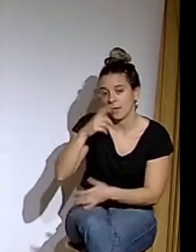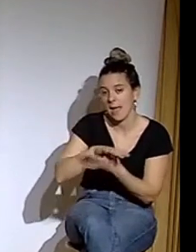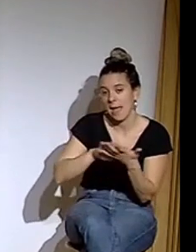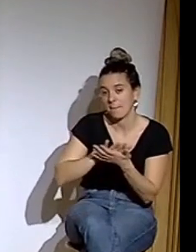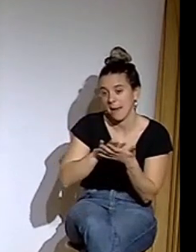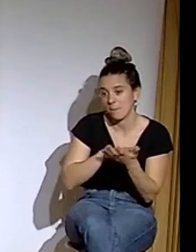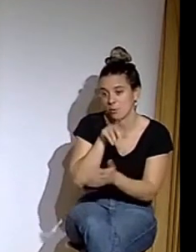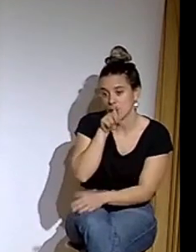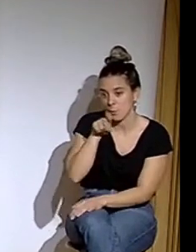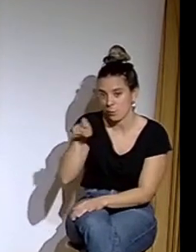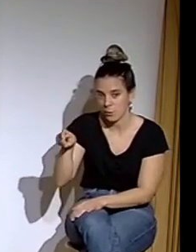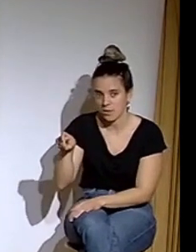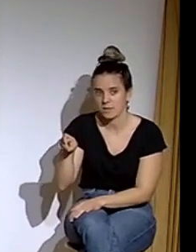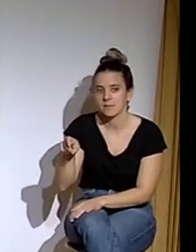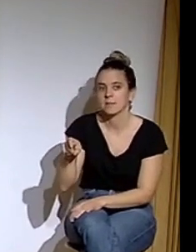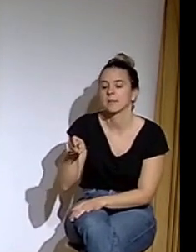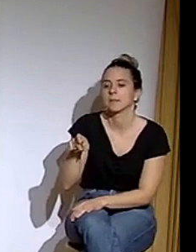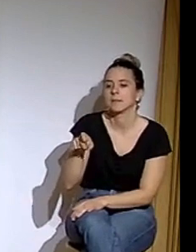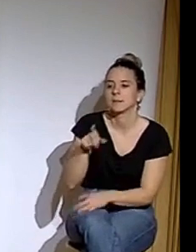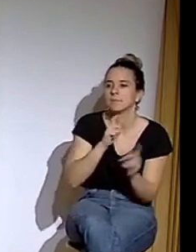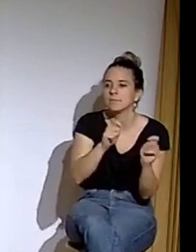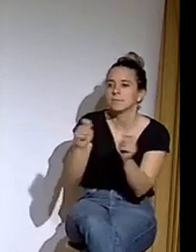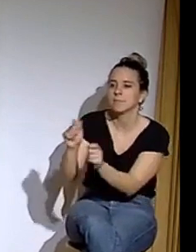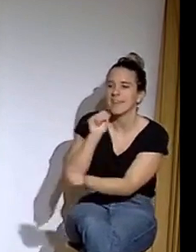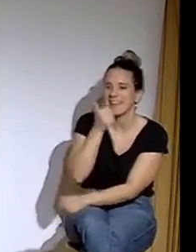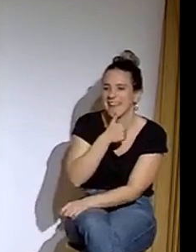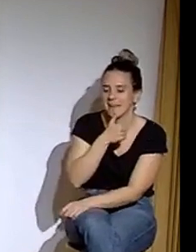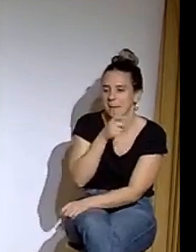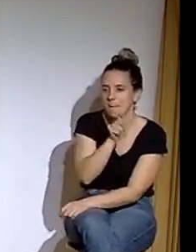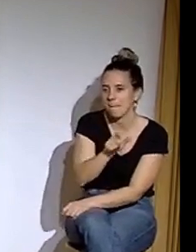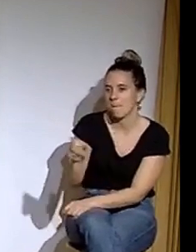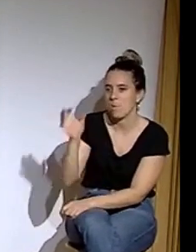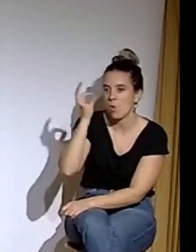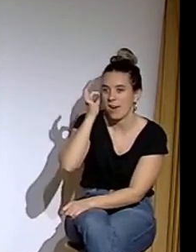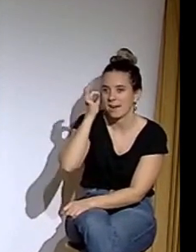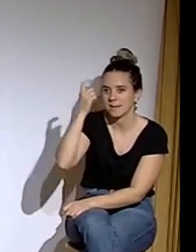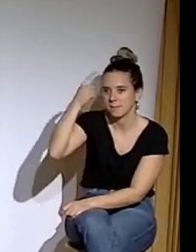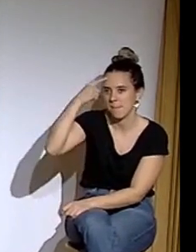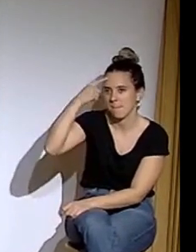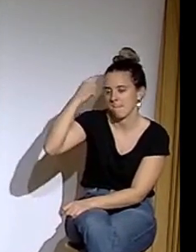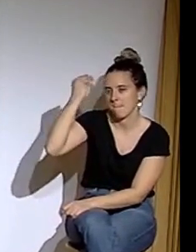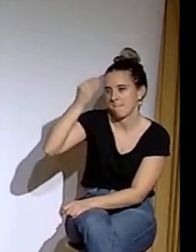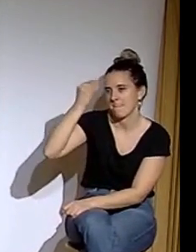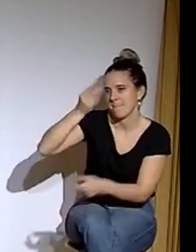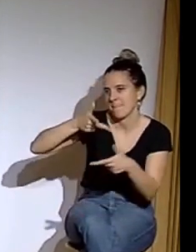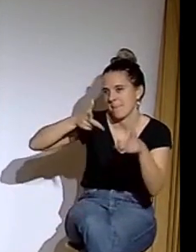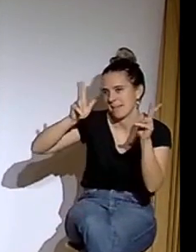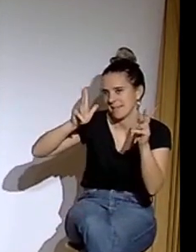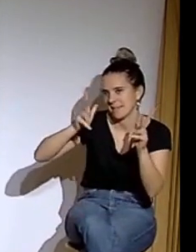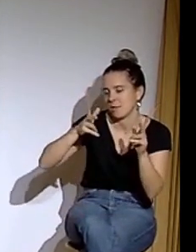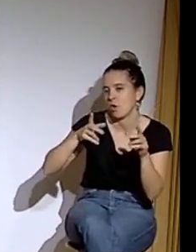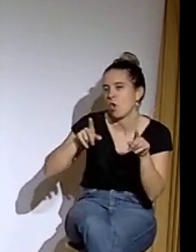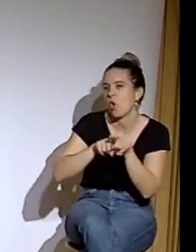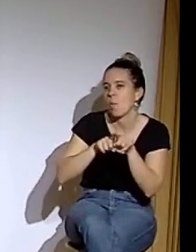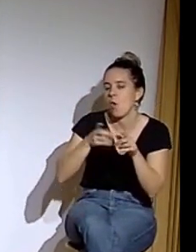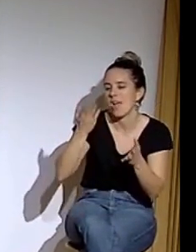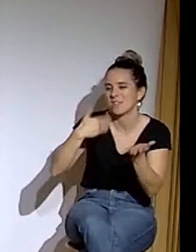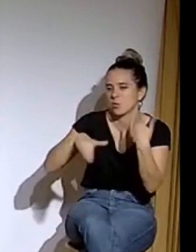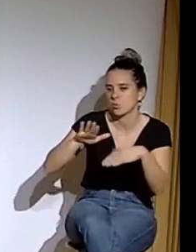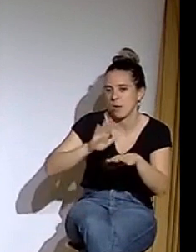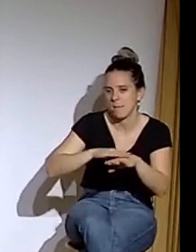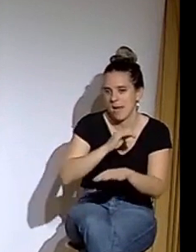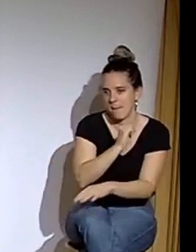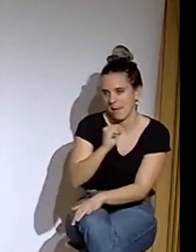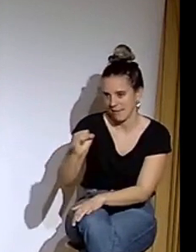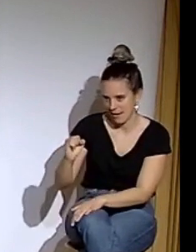a las mujeres libre pensantes para tener una buena excusa para matarlas entonces creo que la cosa también hay que revelar un poco la parte no histórica